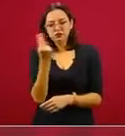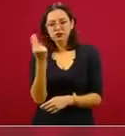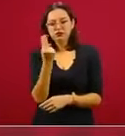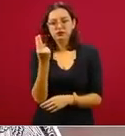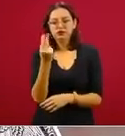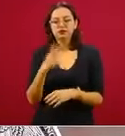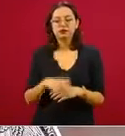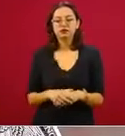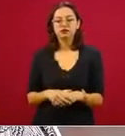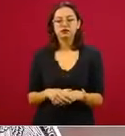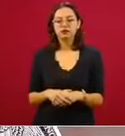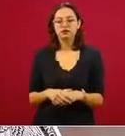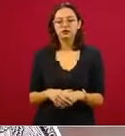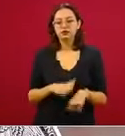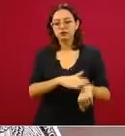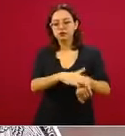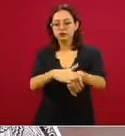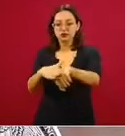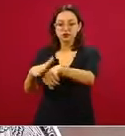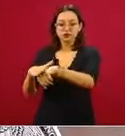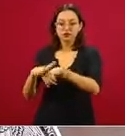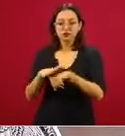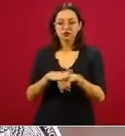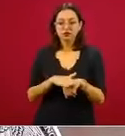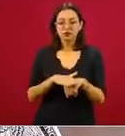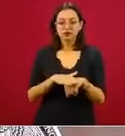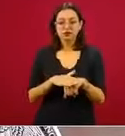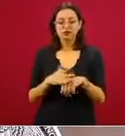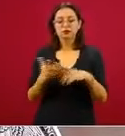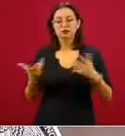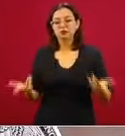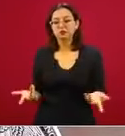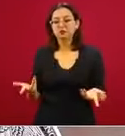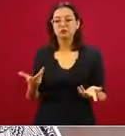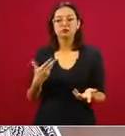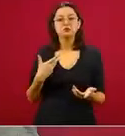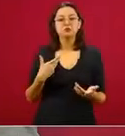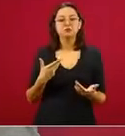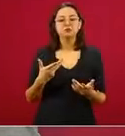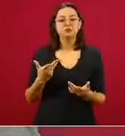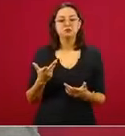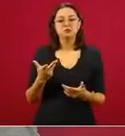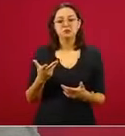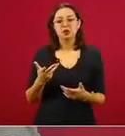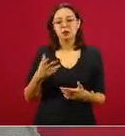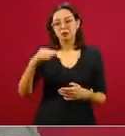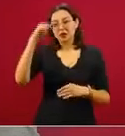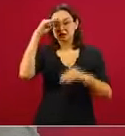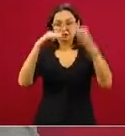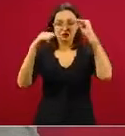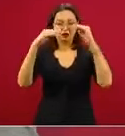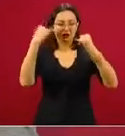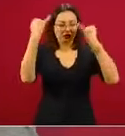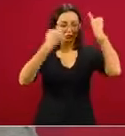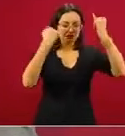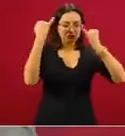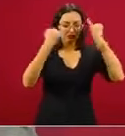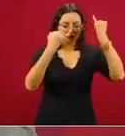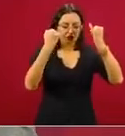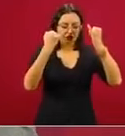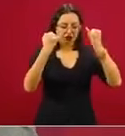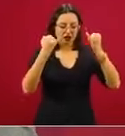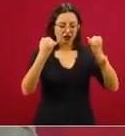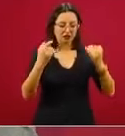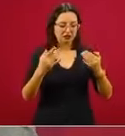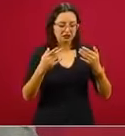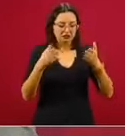diciendo no a la recolección ciega de hechos y sí a la interpretación